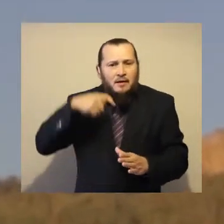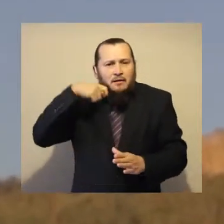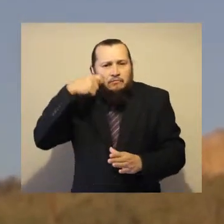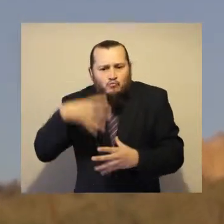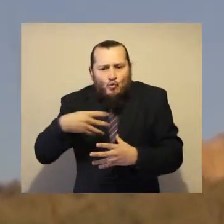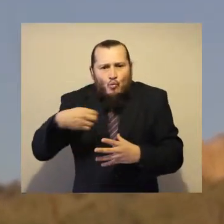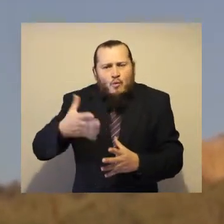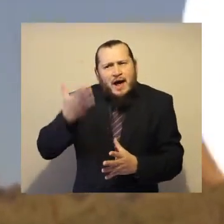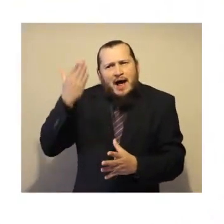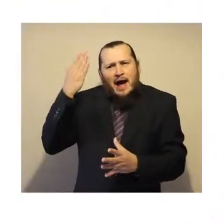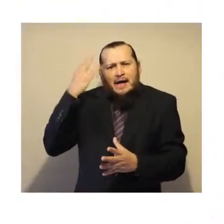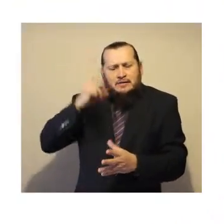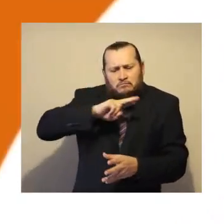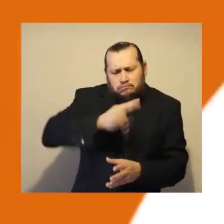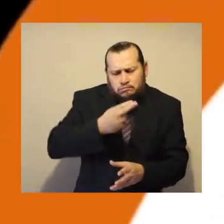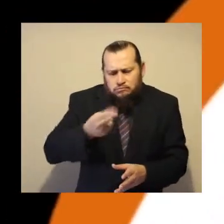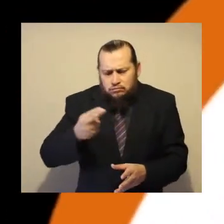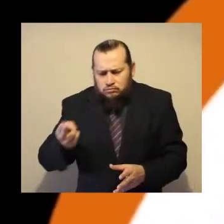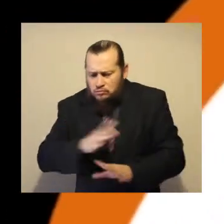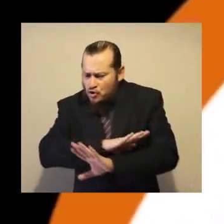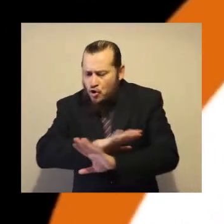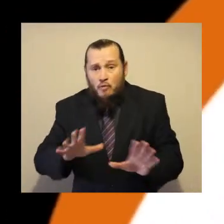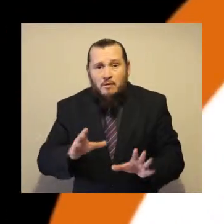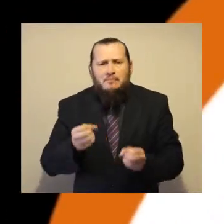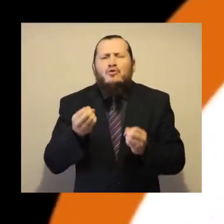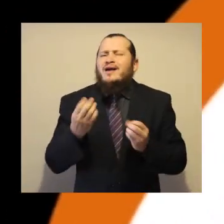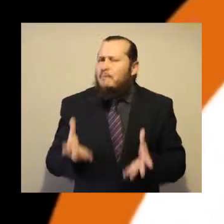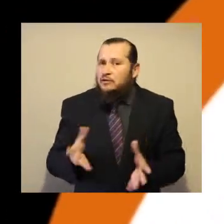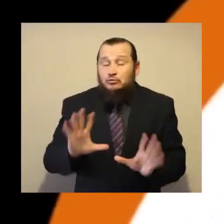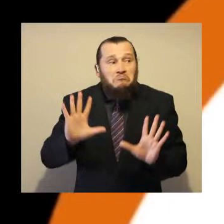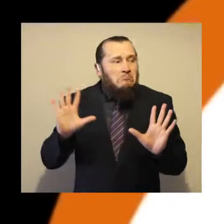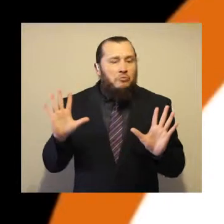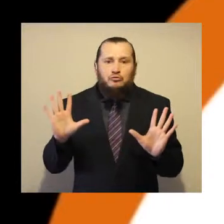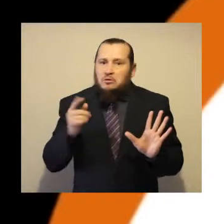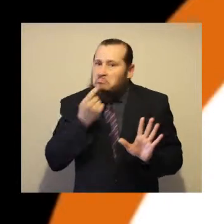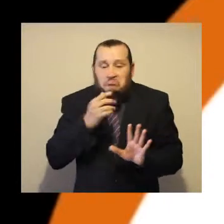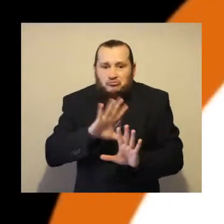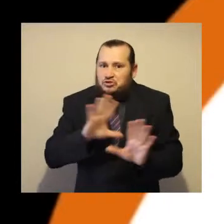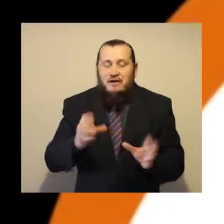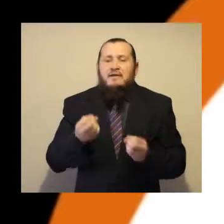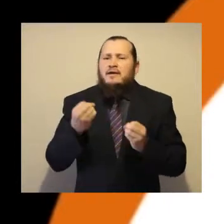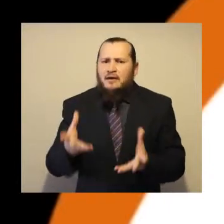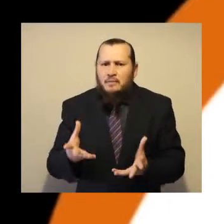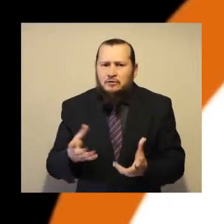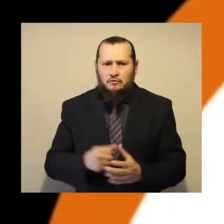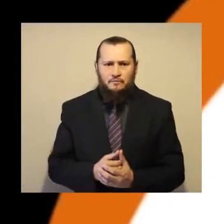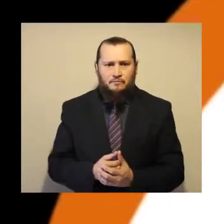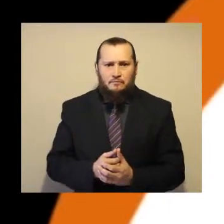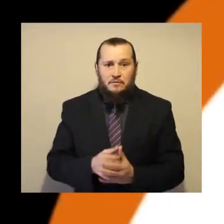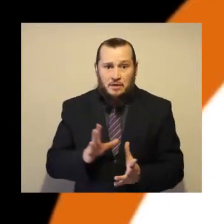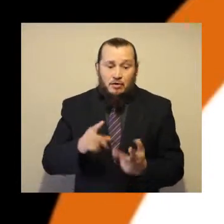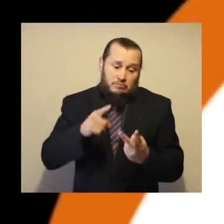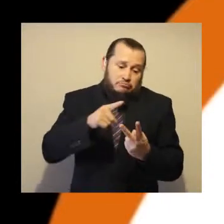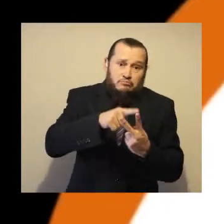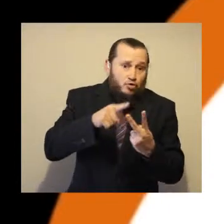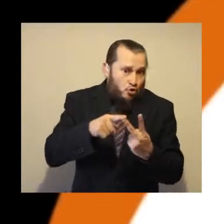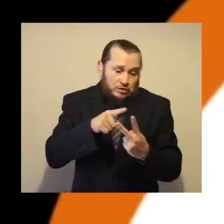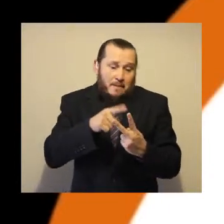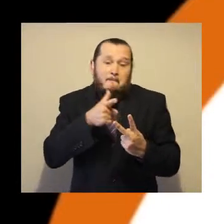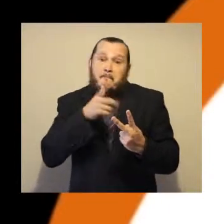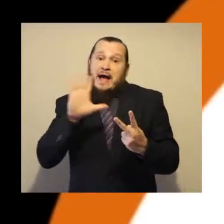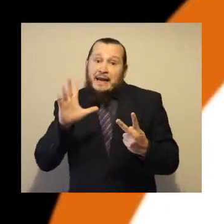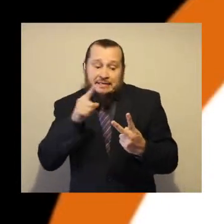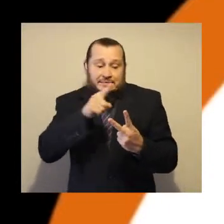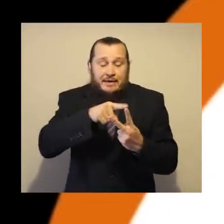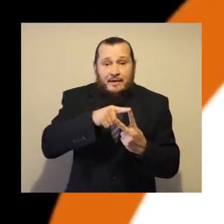han dejado de existir y no se sabe a ciencia cierta cuál fue el motivo de la extinción de estos grandes animales. Se han